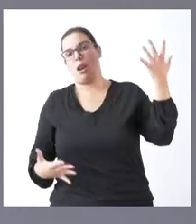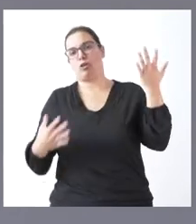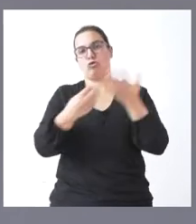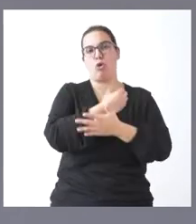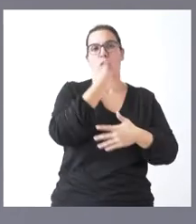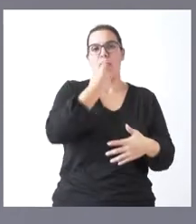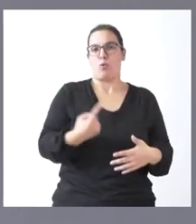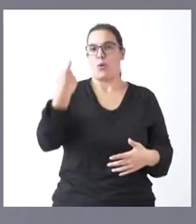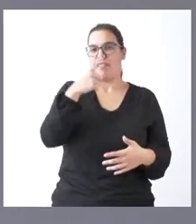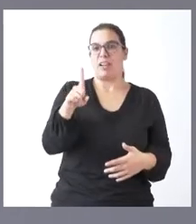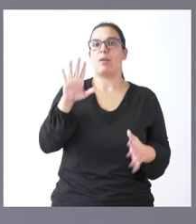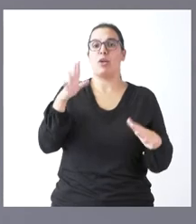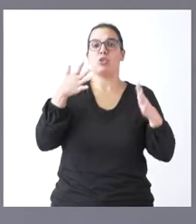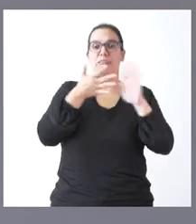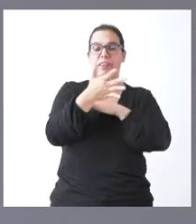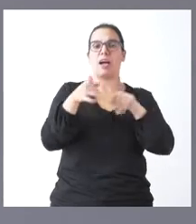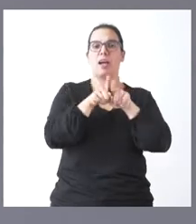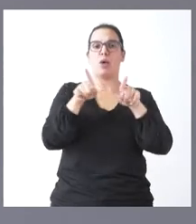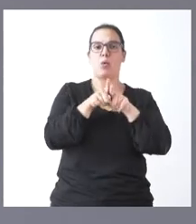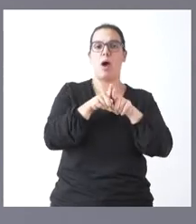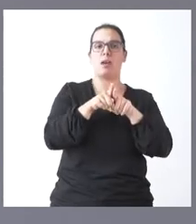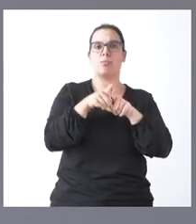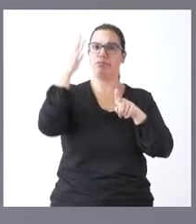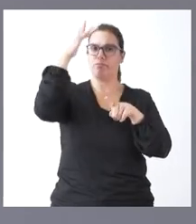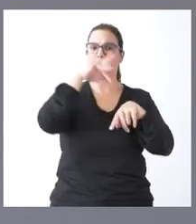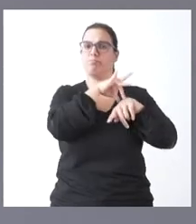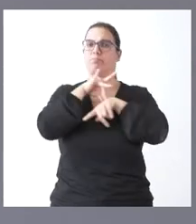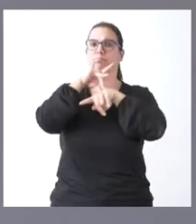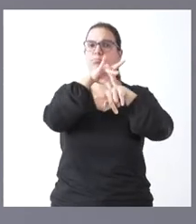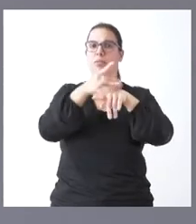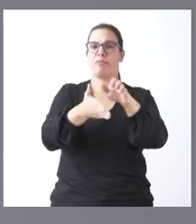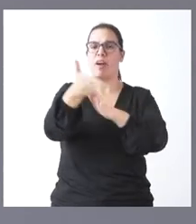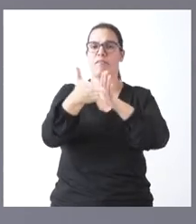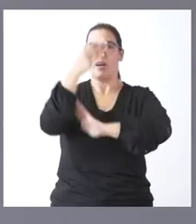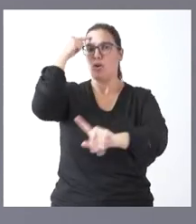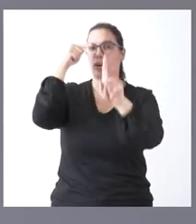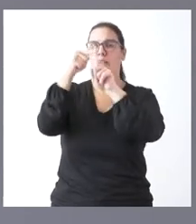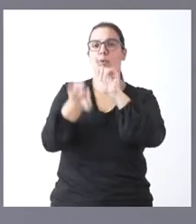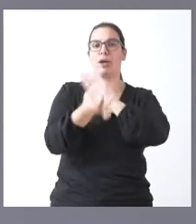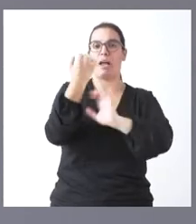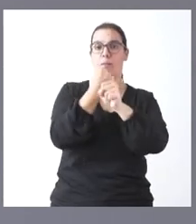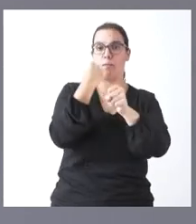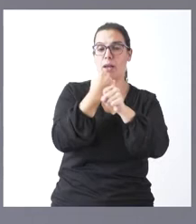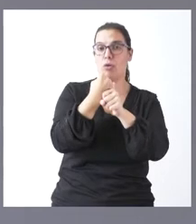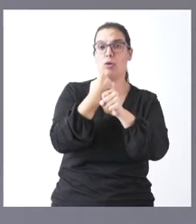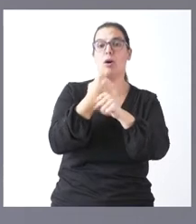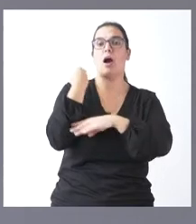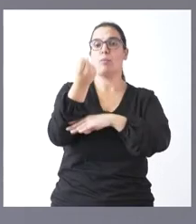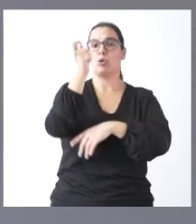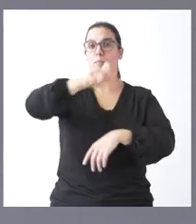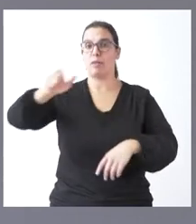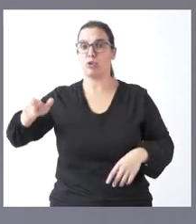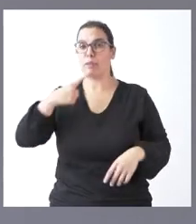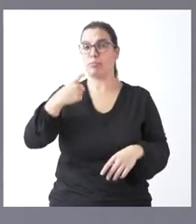Pero que significan una hoja de ruta en nuestra comunidad Autónoma que está orientada básicamente a la creación de empleo al apoyo a las personas